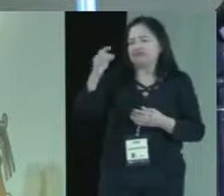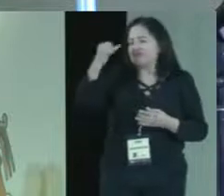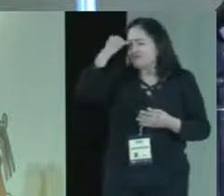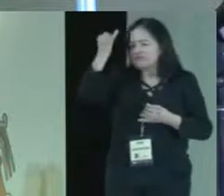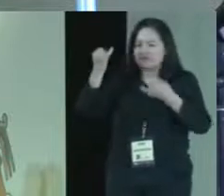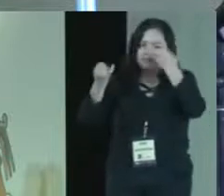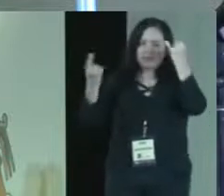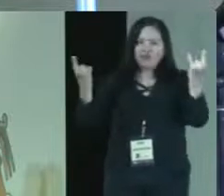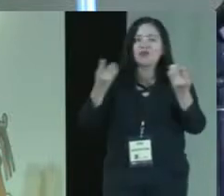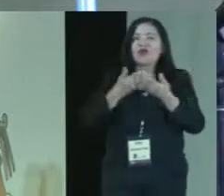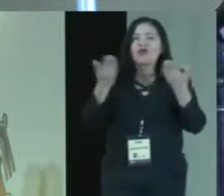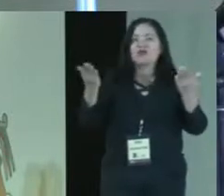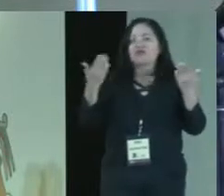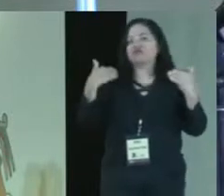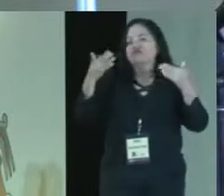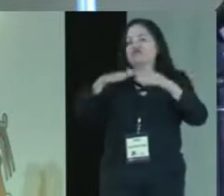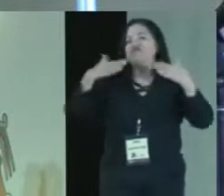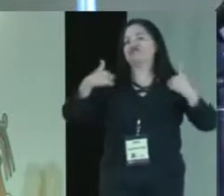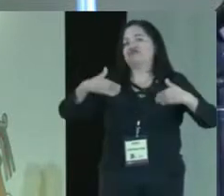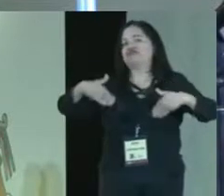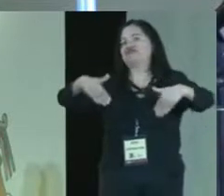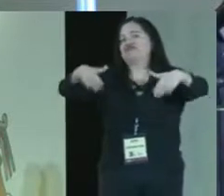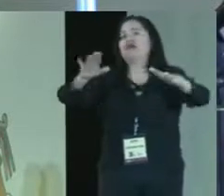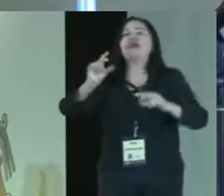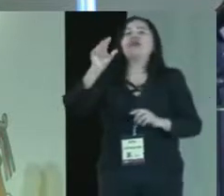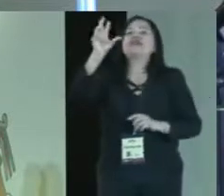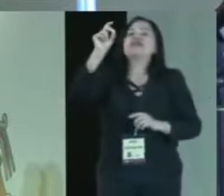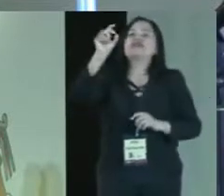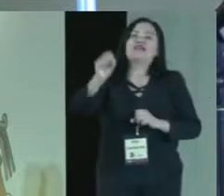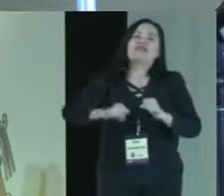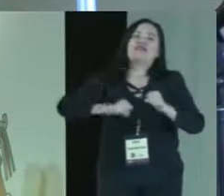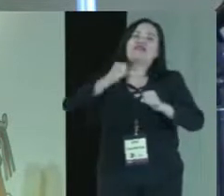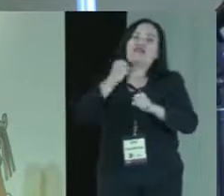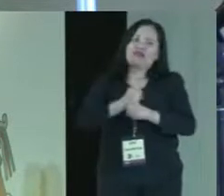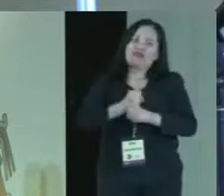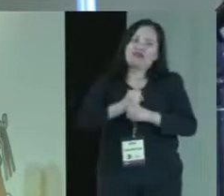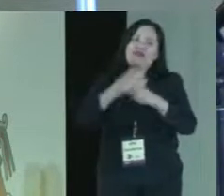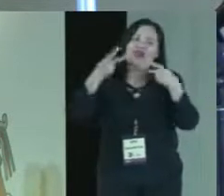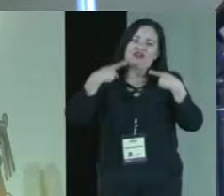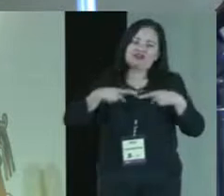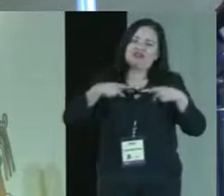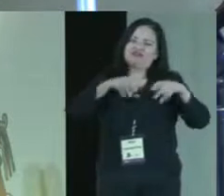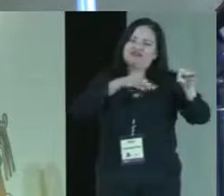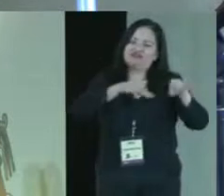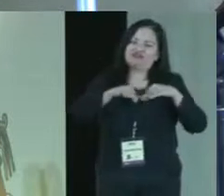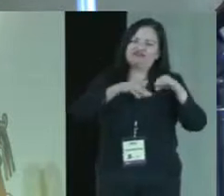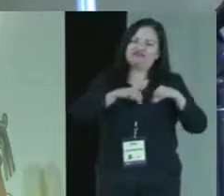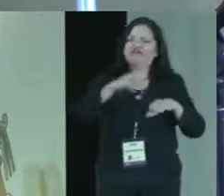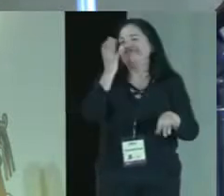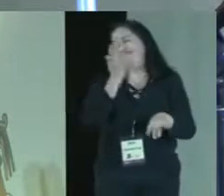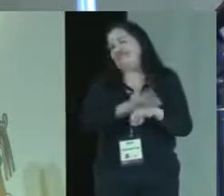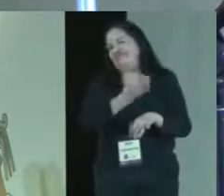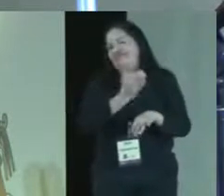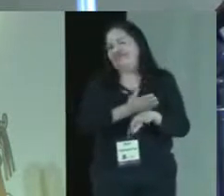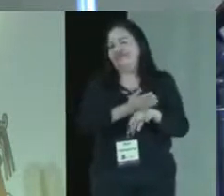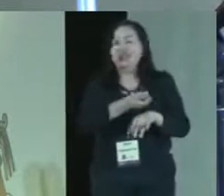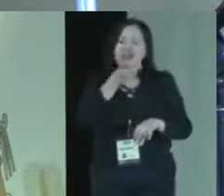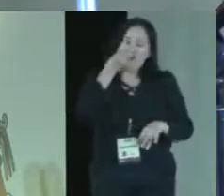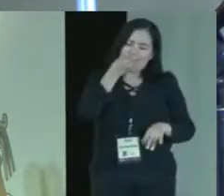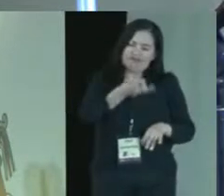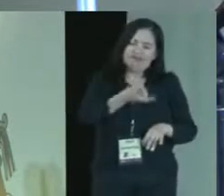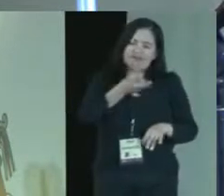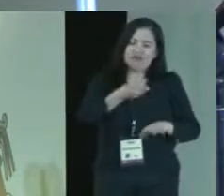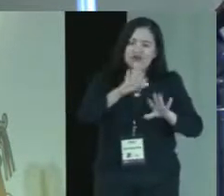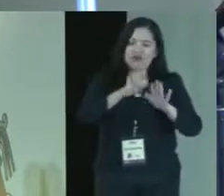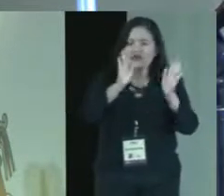ideológicos nos acompañaron durante 30 años castigando a la clase obrera. Eso está perfectamente documentado